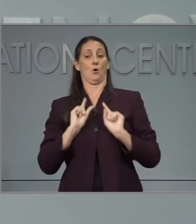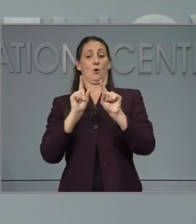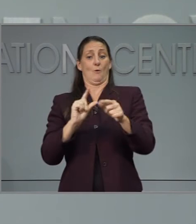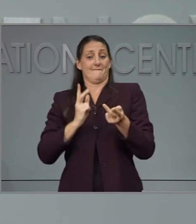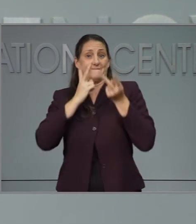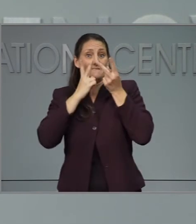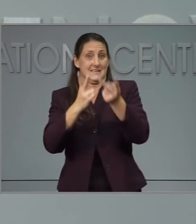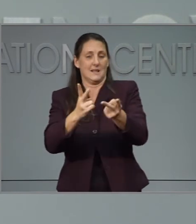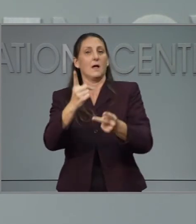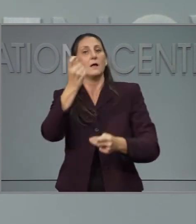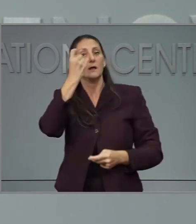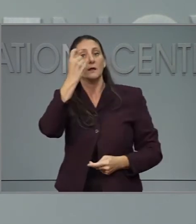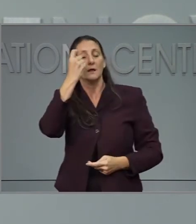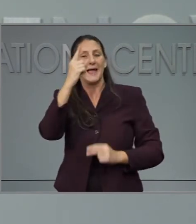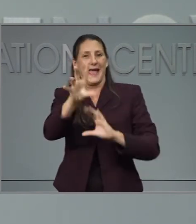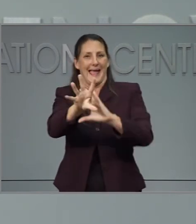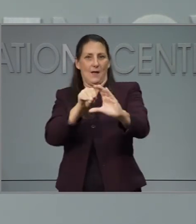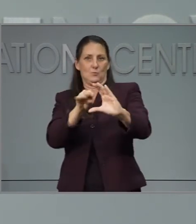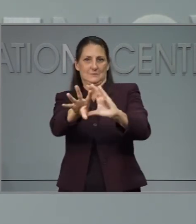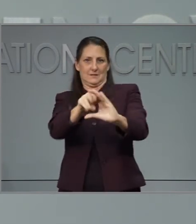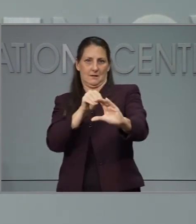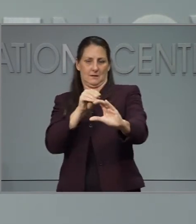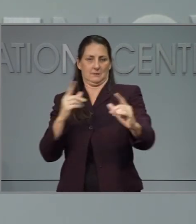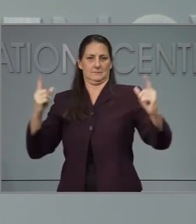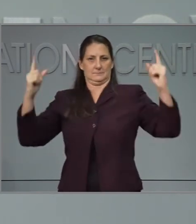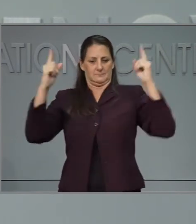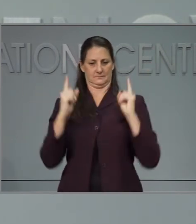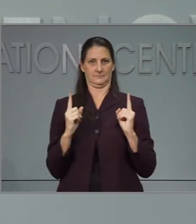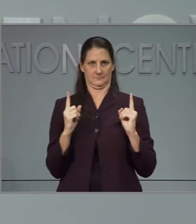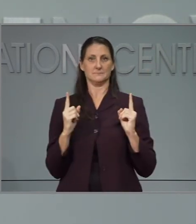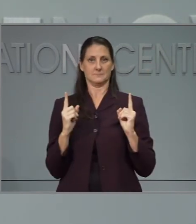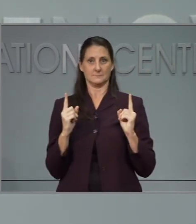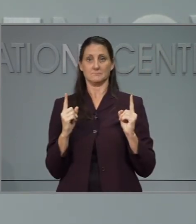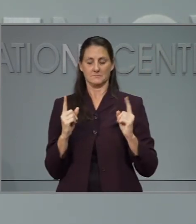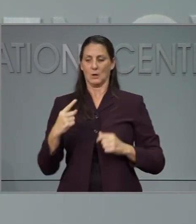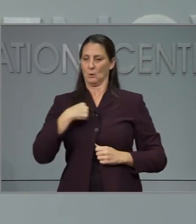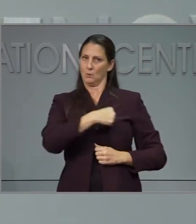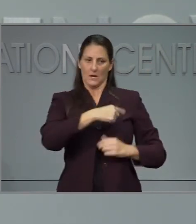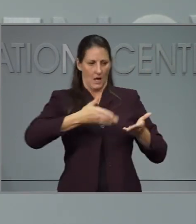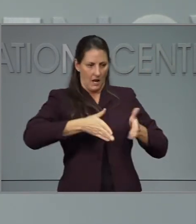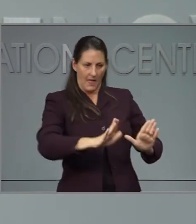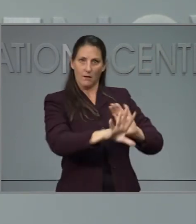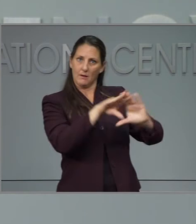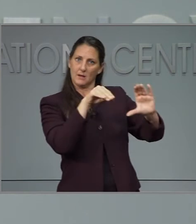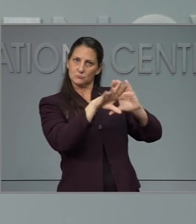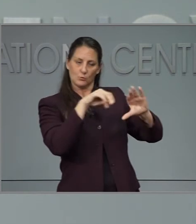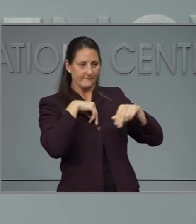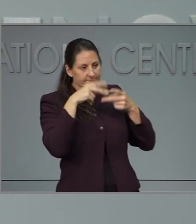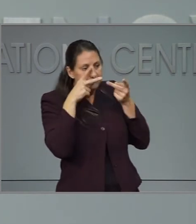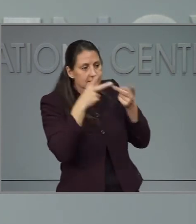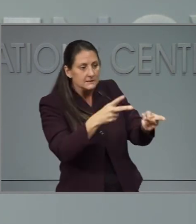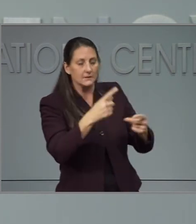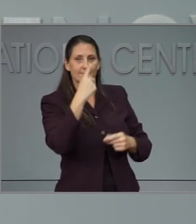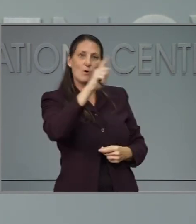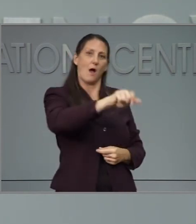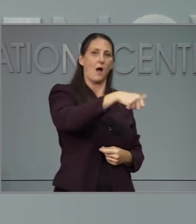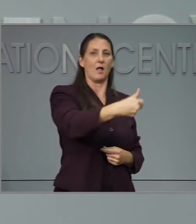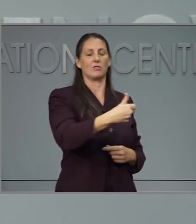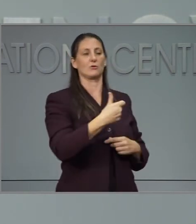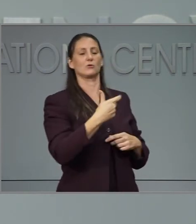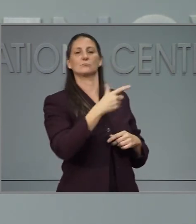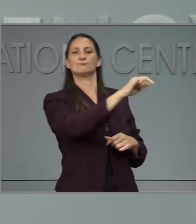libre, estamos permitiendo estas visitas para atención a largo plazo. Sin embargo, no lo hemos